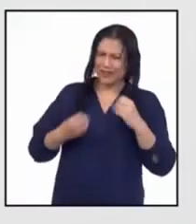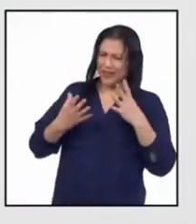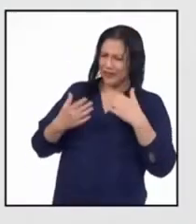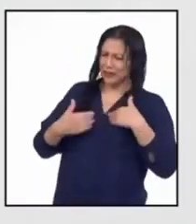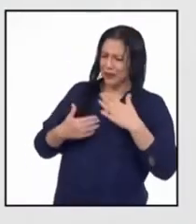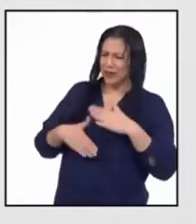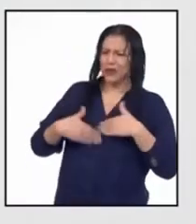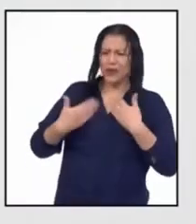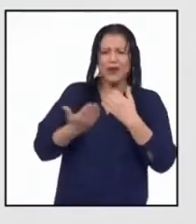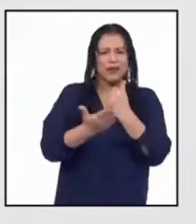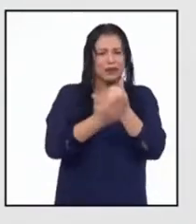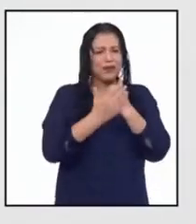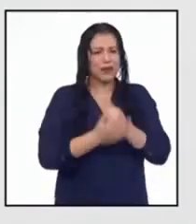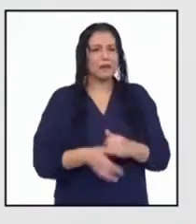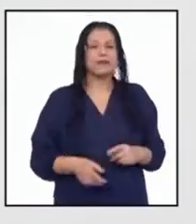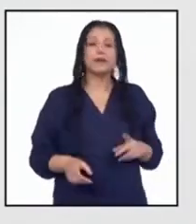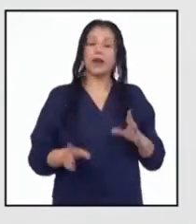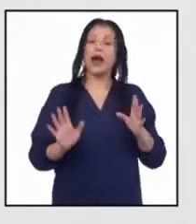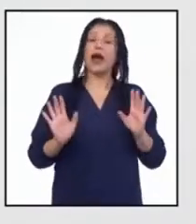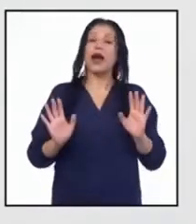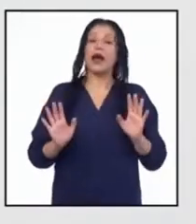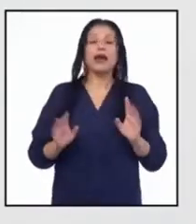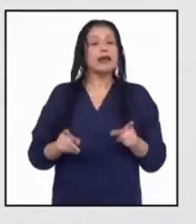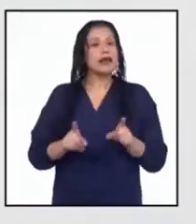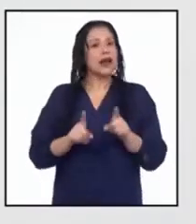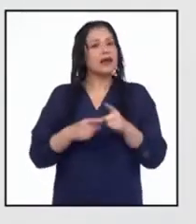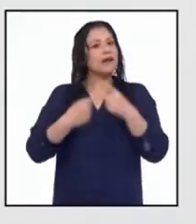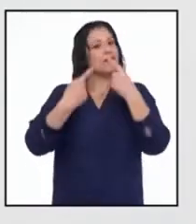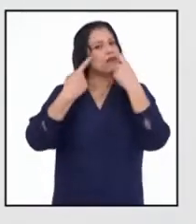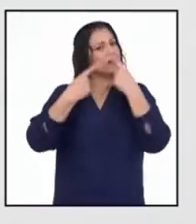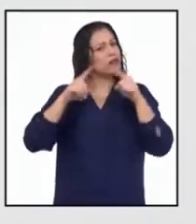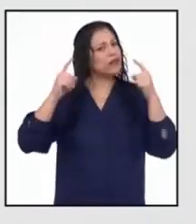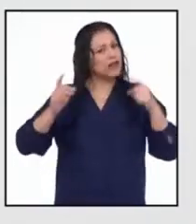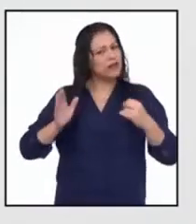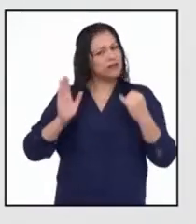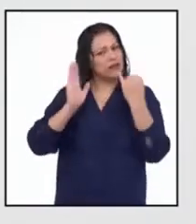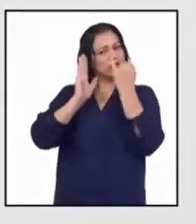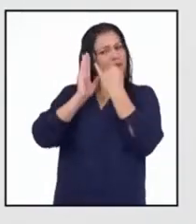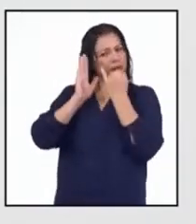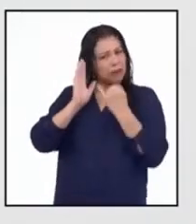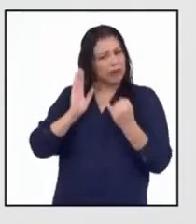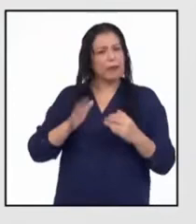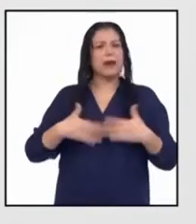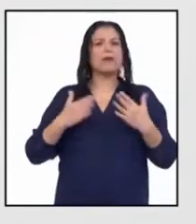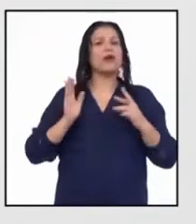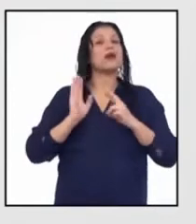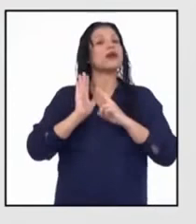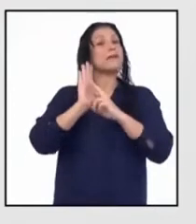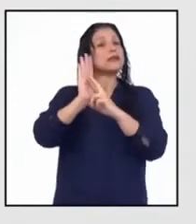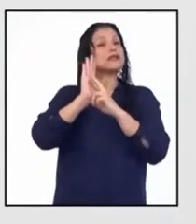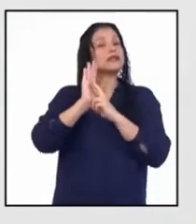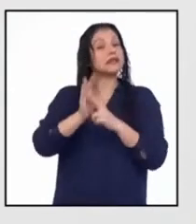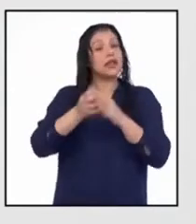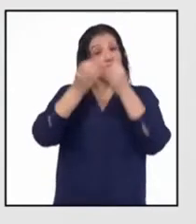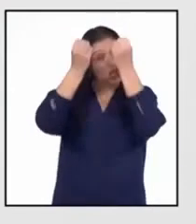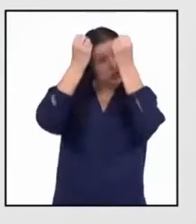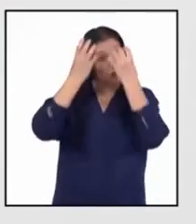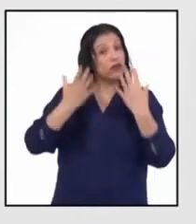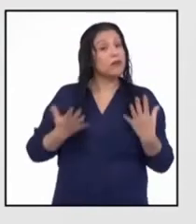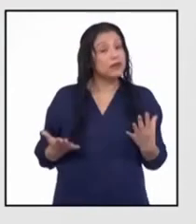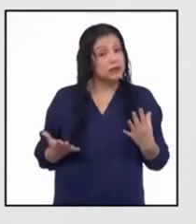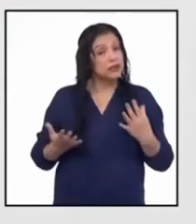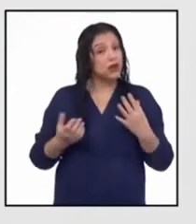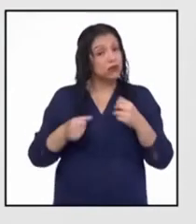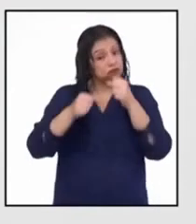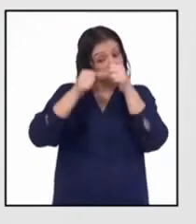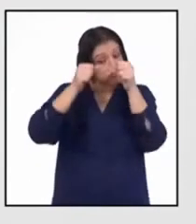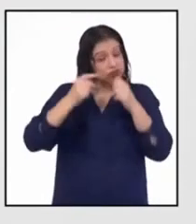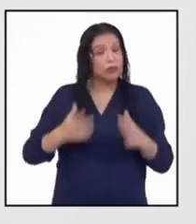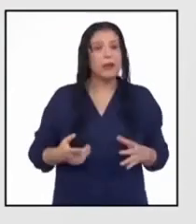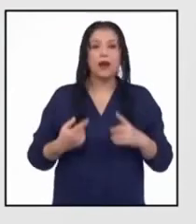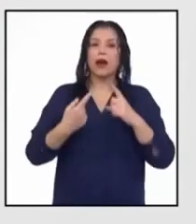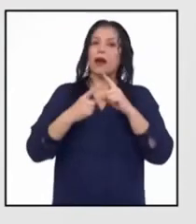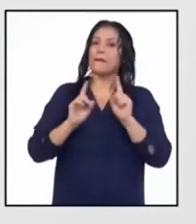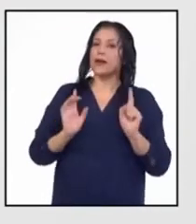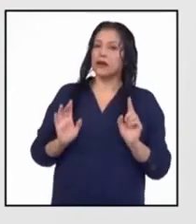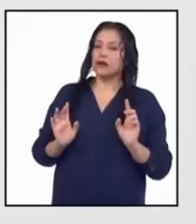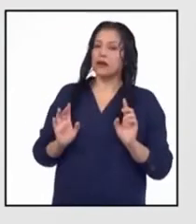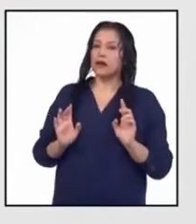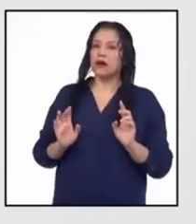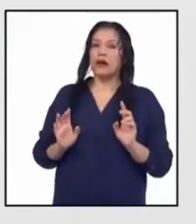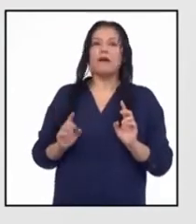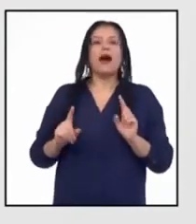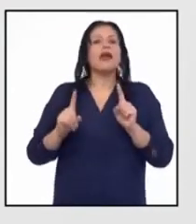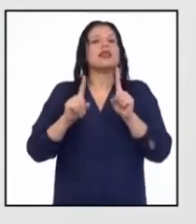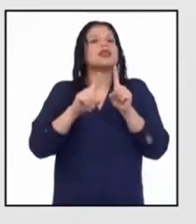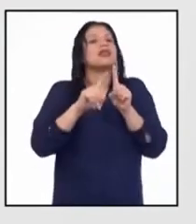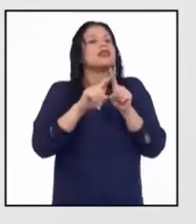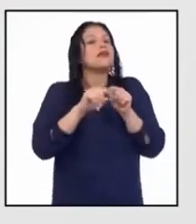sí. Es más, hay varios tipos de gráficos para representar datos. Pero eso sí, es el